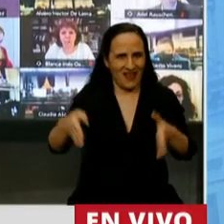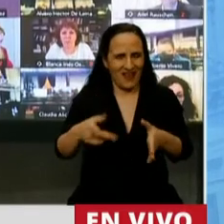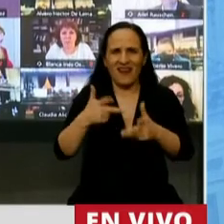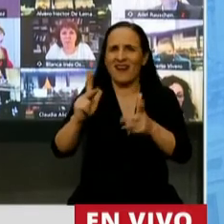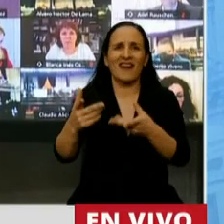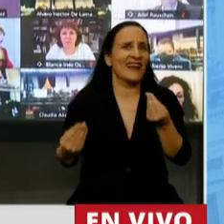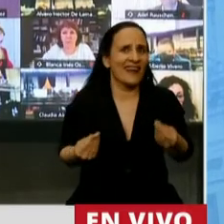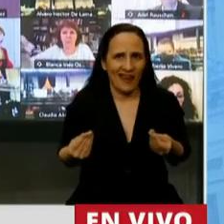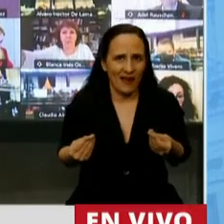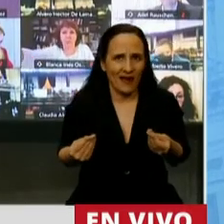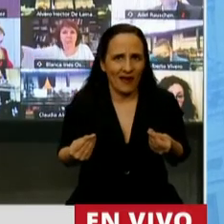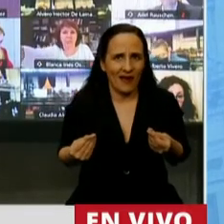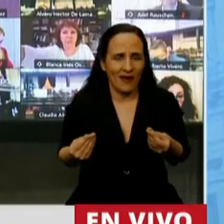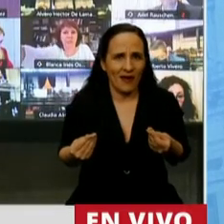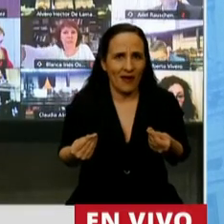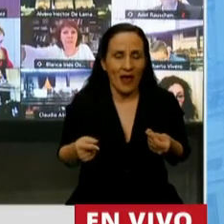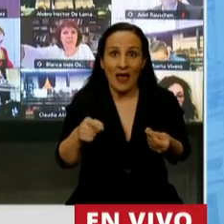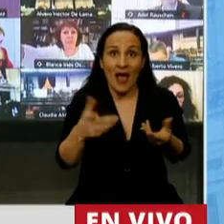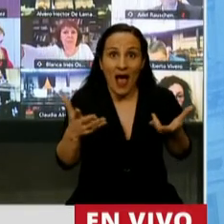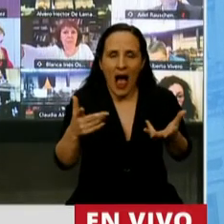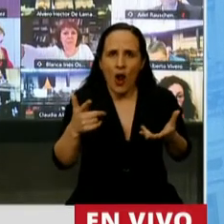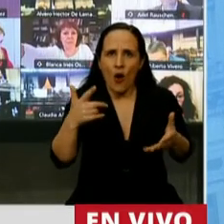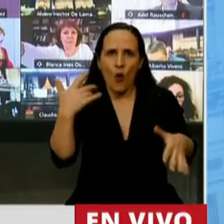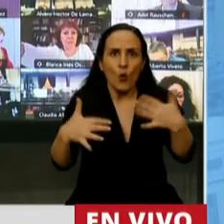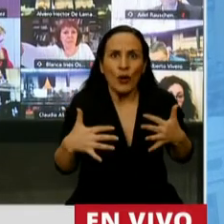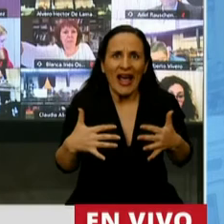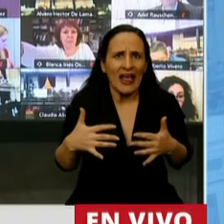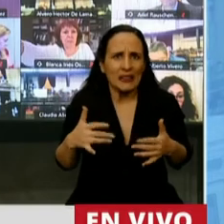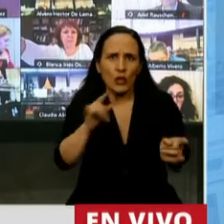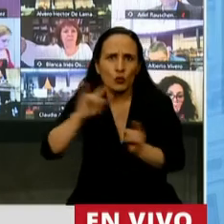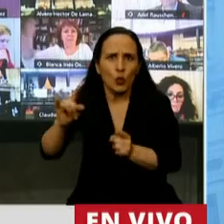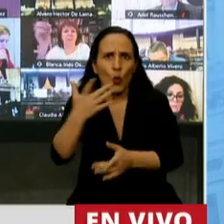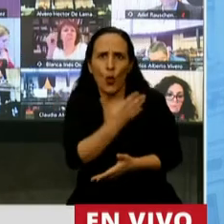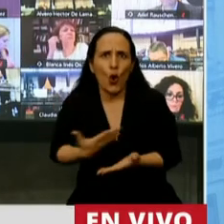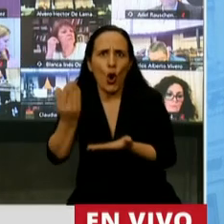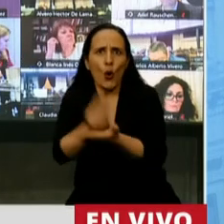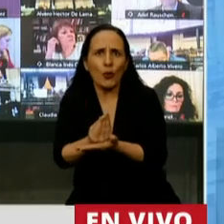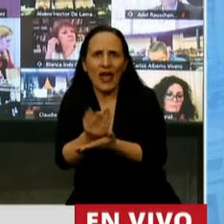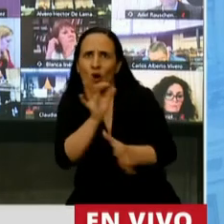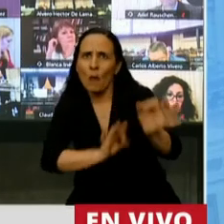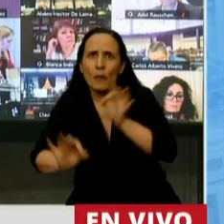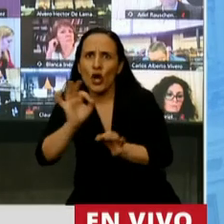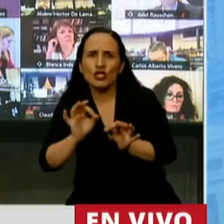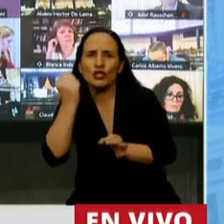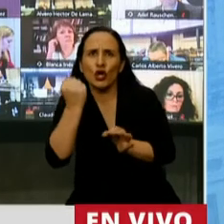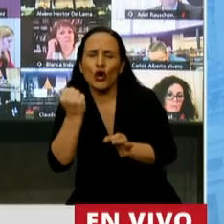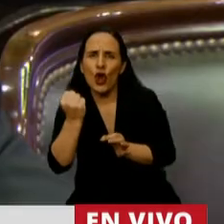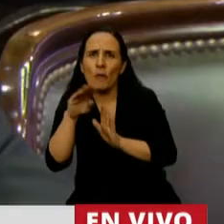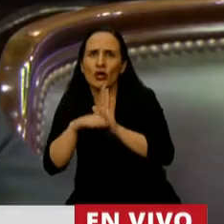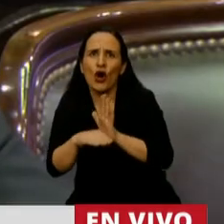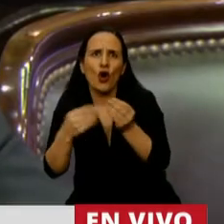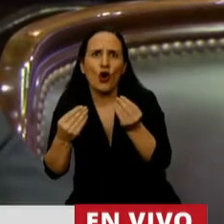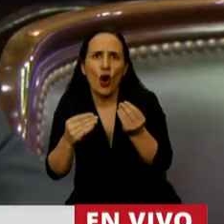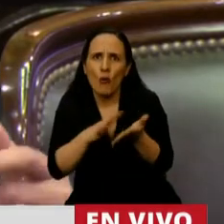que cuando es urgente que el gobierno defina un proyecto económico para resolver esta